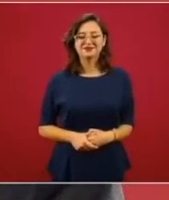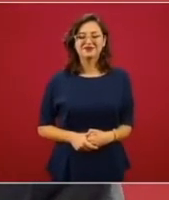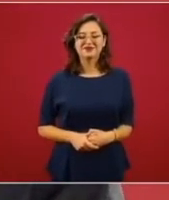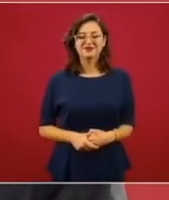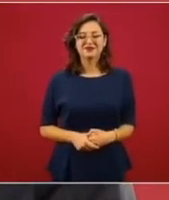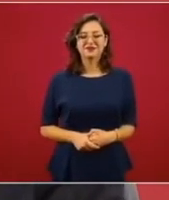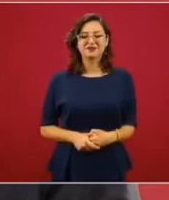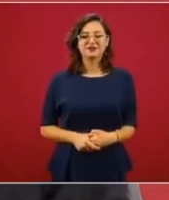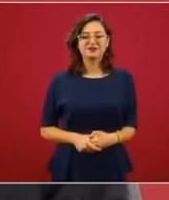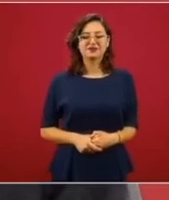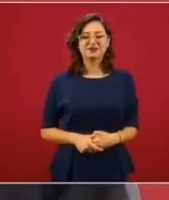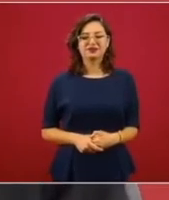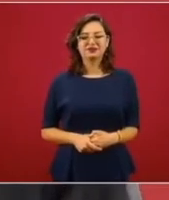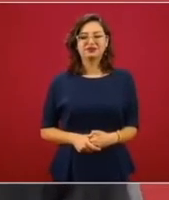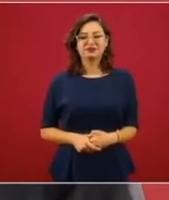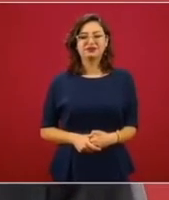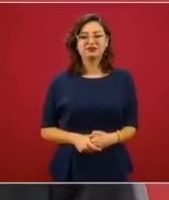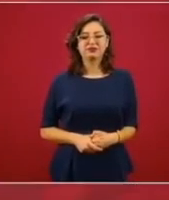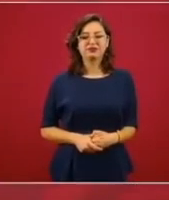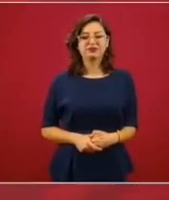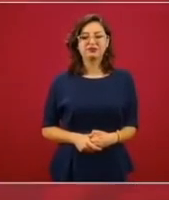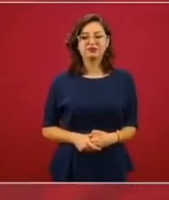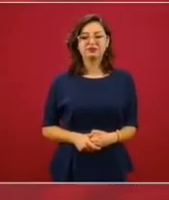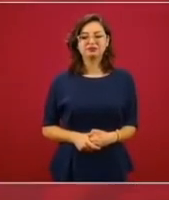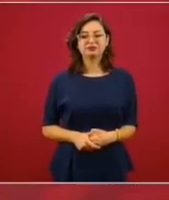Le pido a todos los que nos están